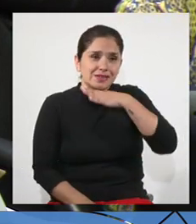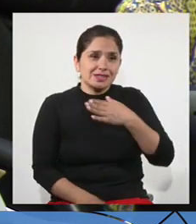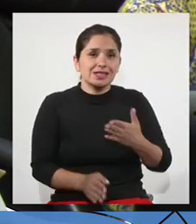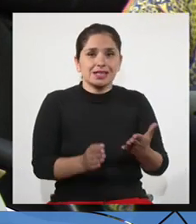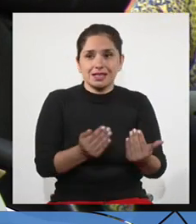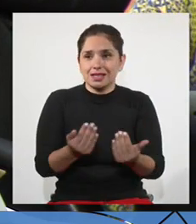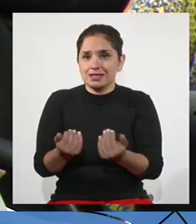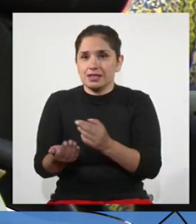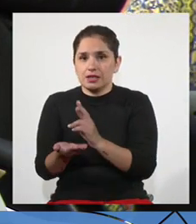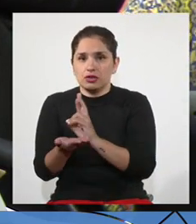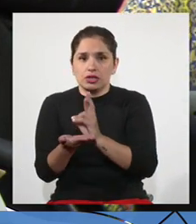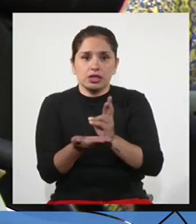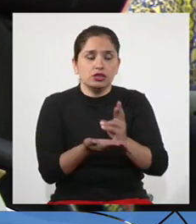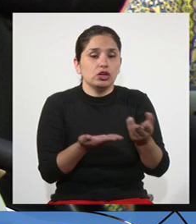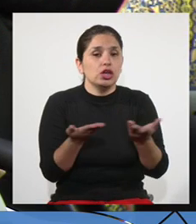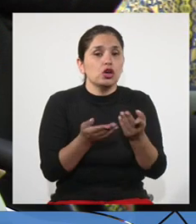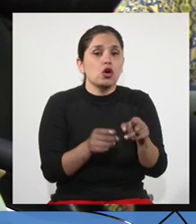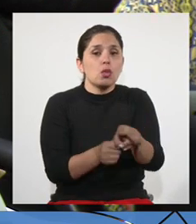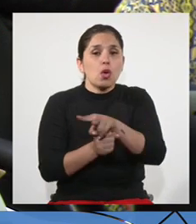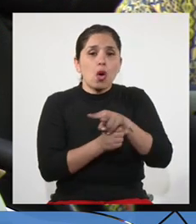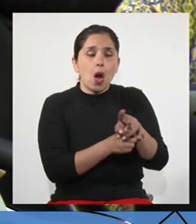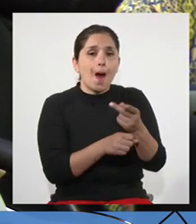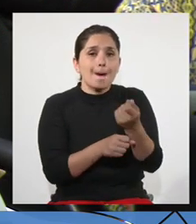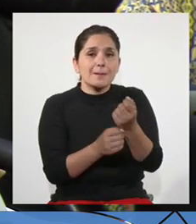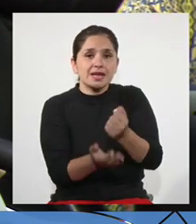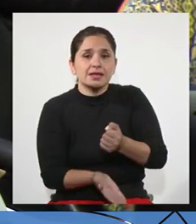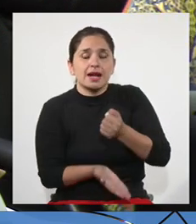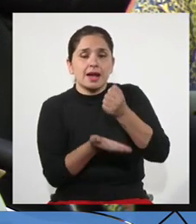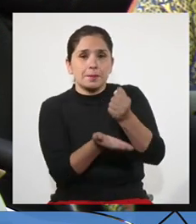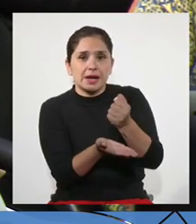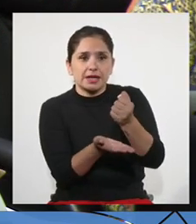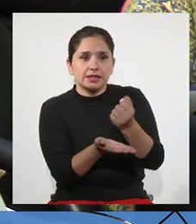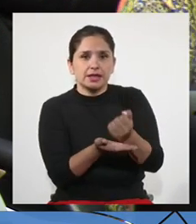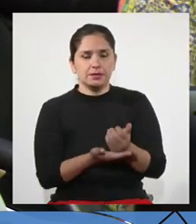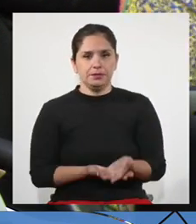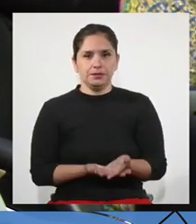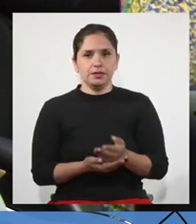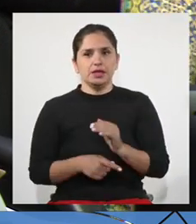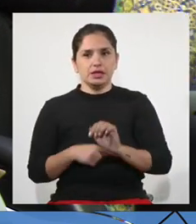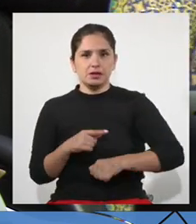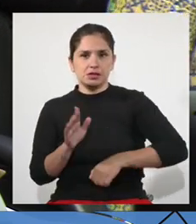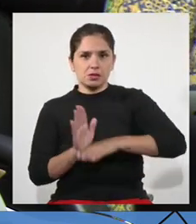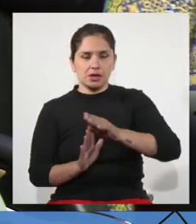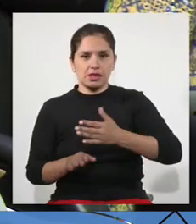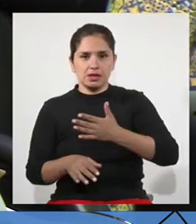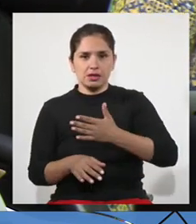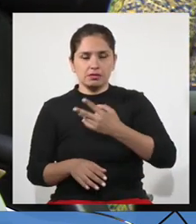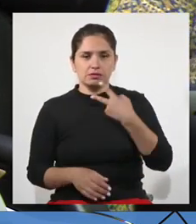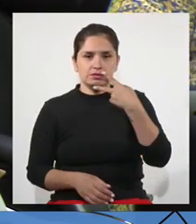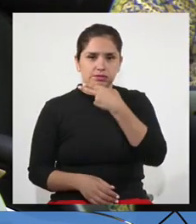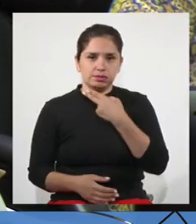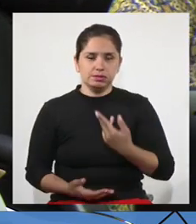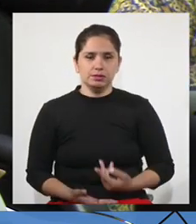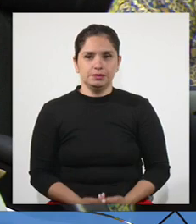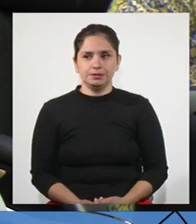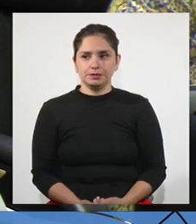los rectores y cómo están administrando esos recursos y aún reconociendo que somos más de 15 para la...